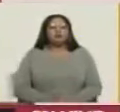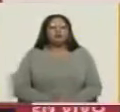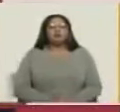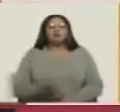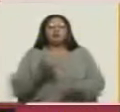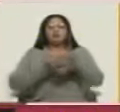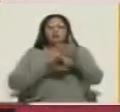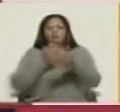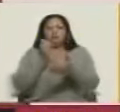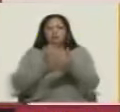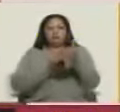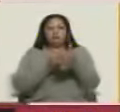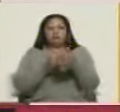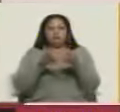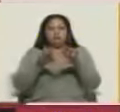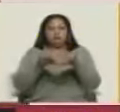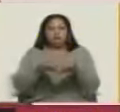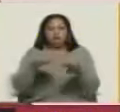electrónica, se les entrega